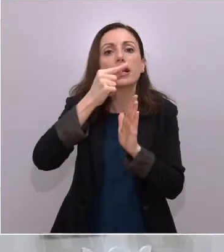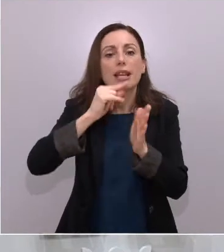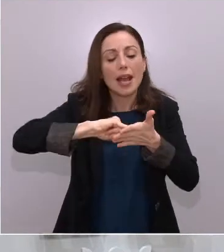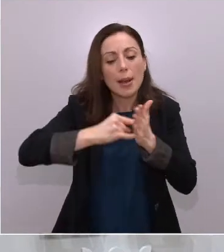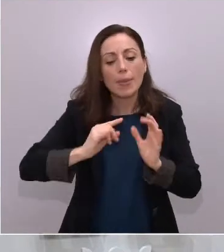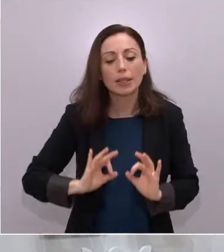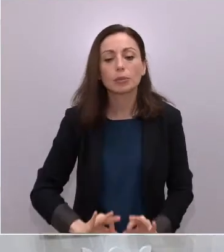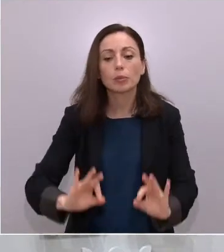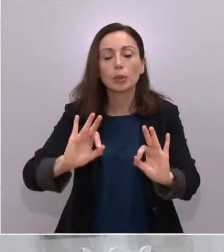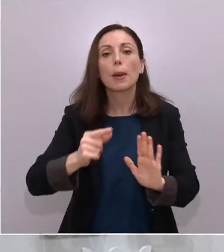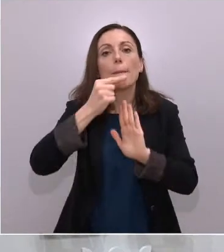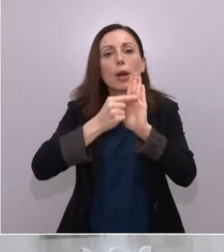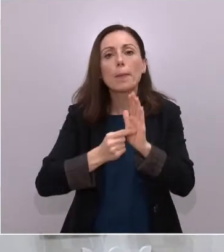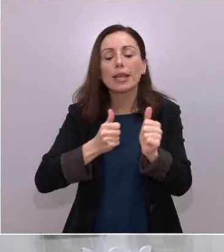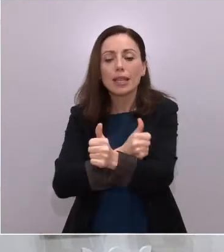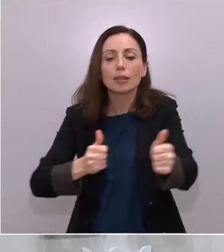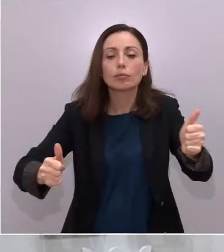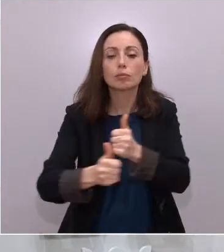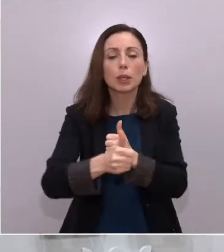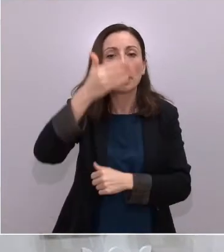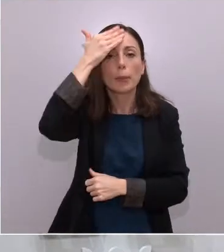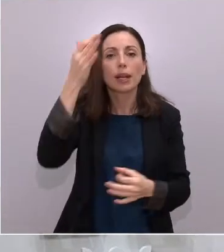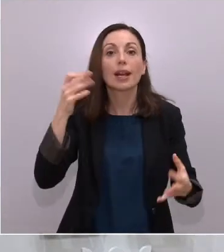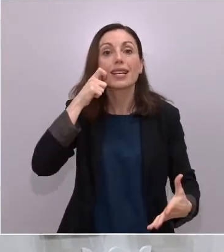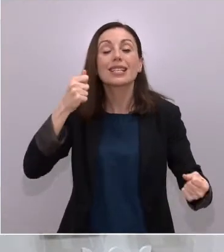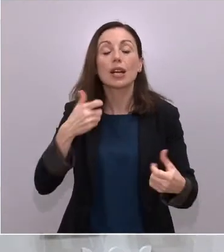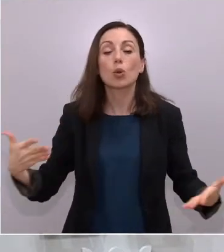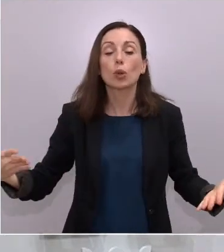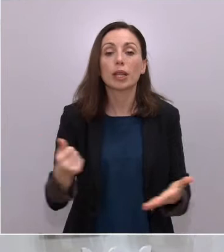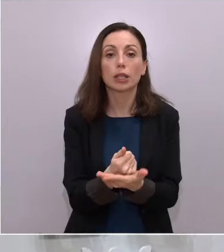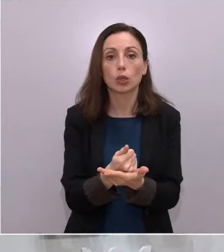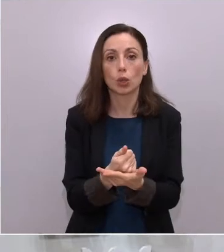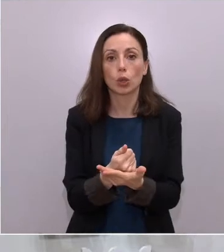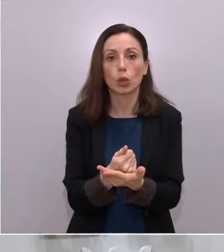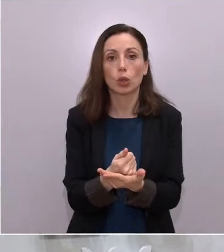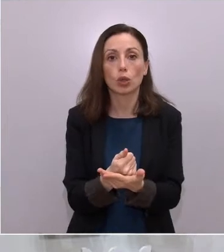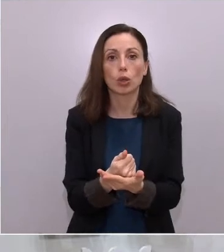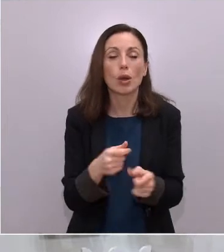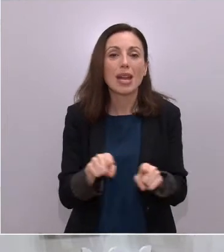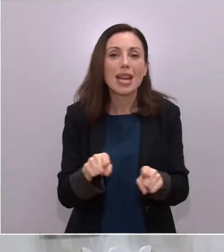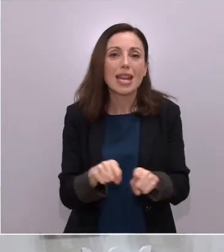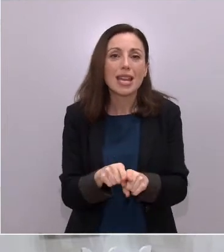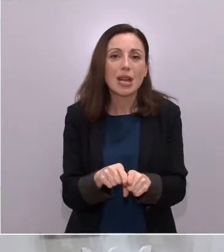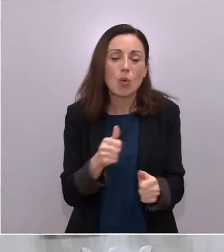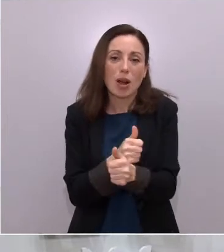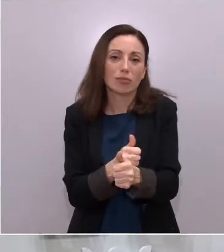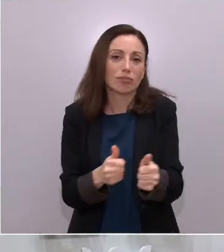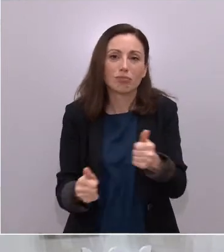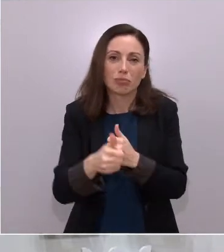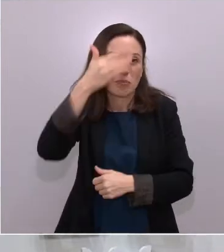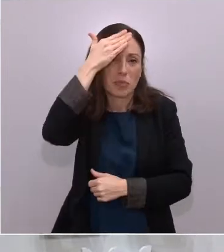antepongan por encima de cualquier otra consideración la salud de todos, que es la máxima prioridad de este Gobierno